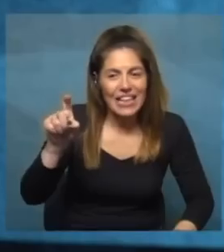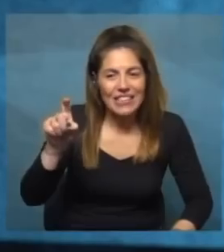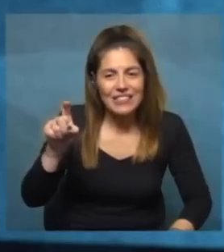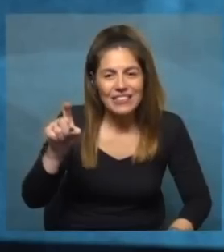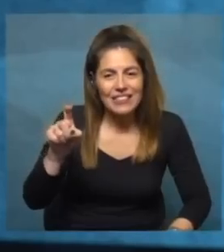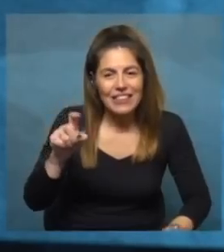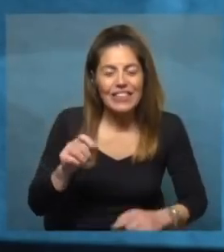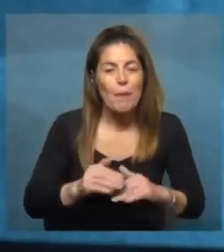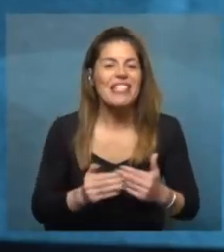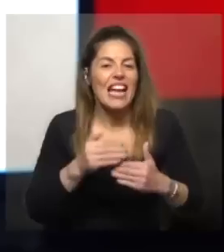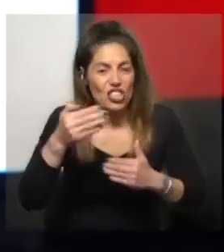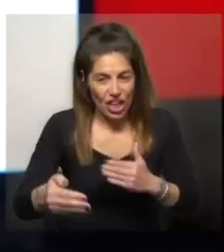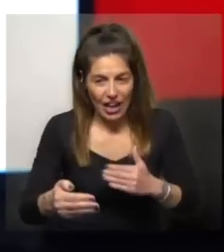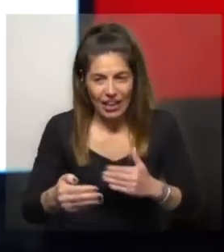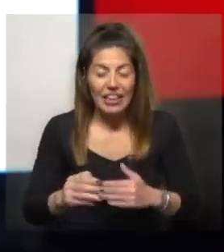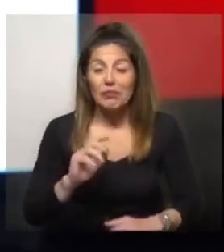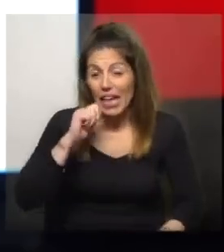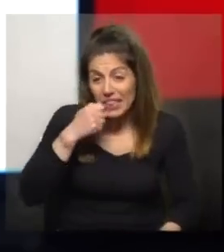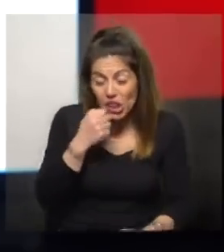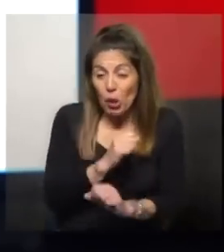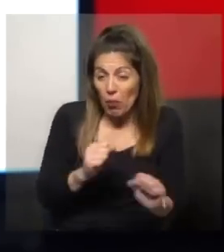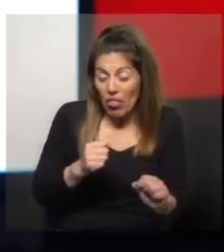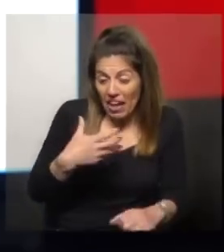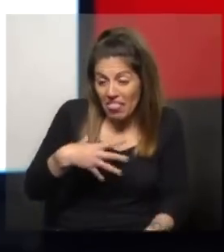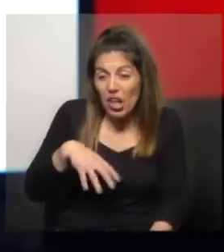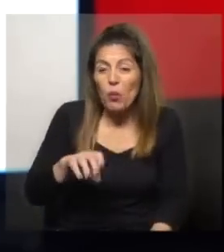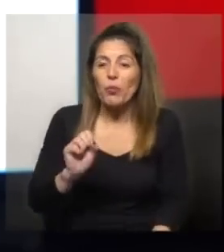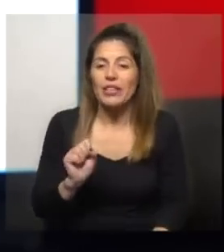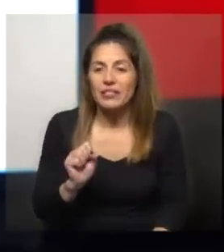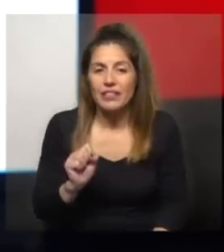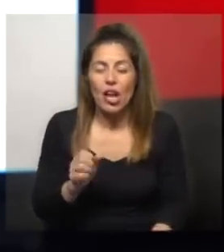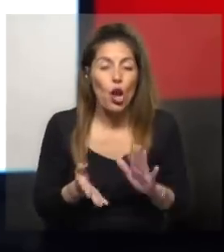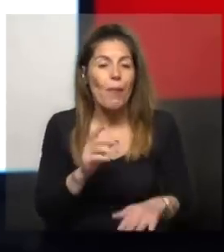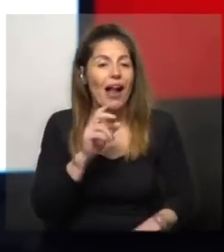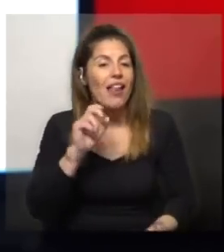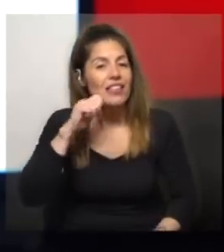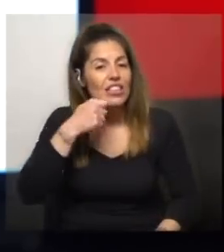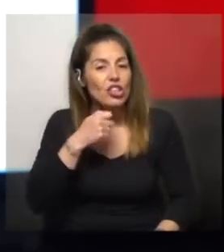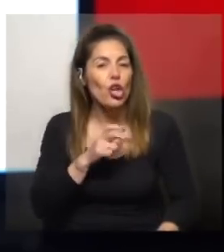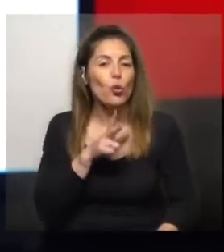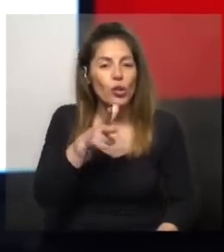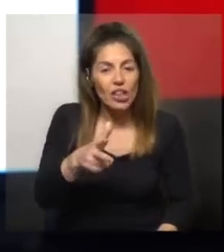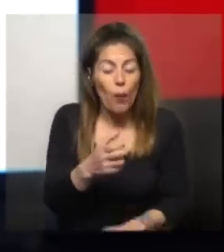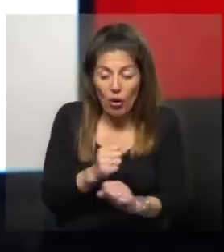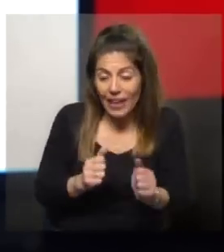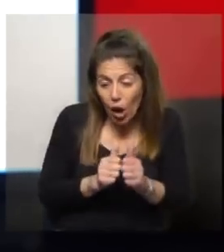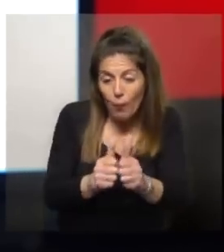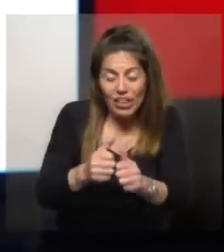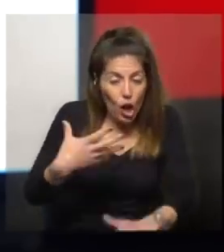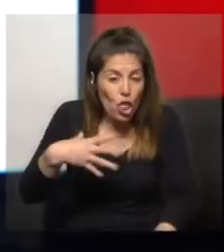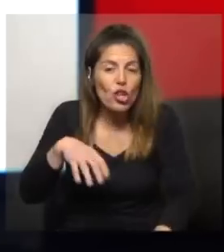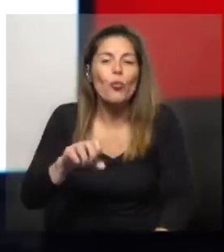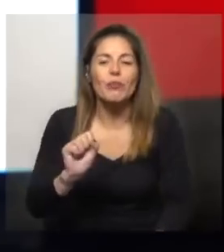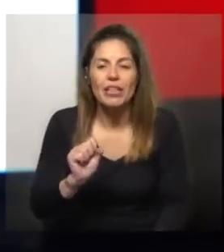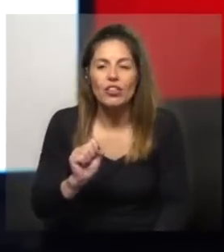y hay algo muy bello en permitirse descubrirse para mí lo más lindo tener un hijo es poder acompañarlo en los descubrimientos y esos